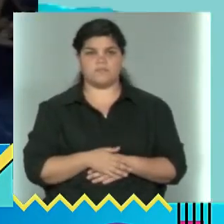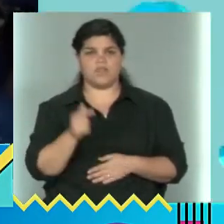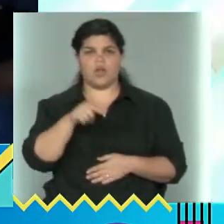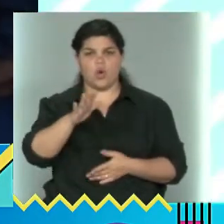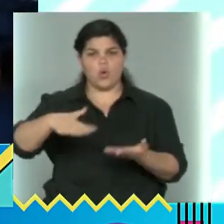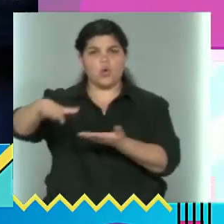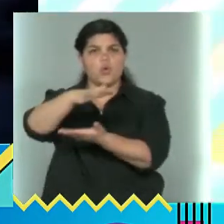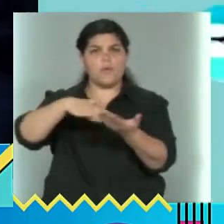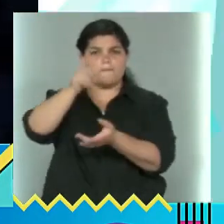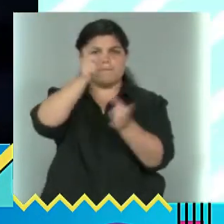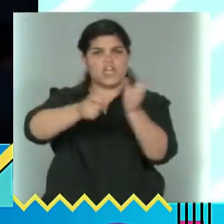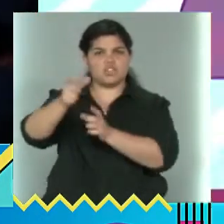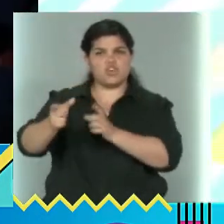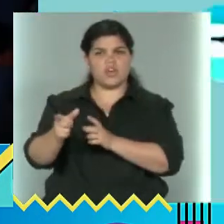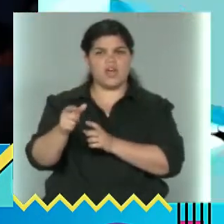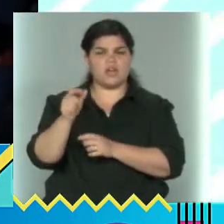un grupo de gente con el cual no estás